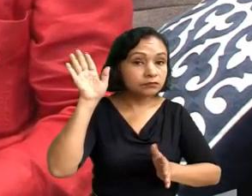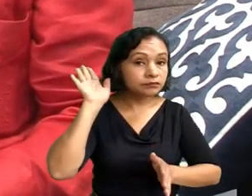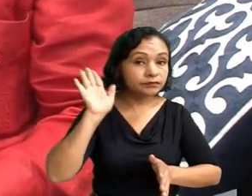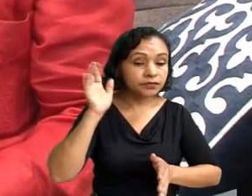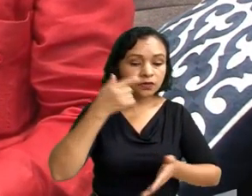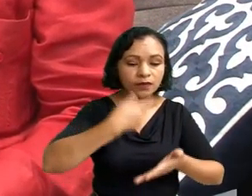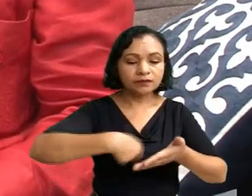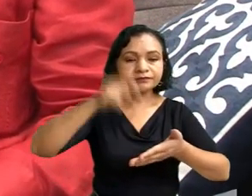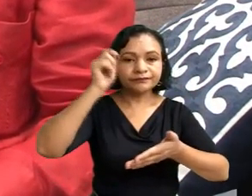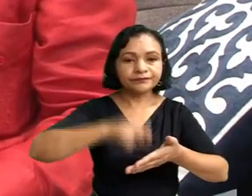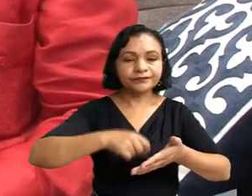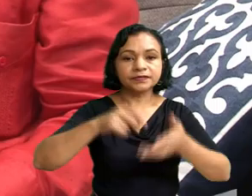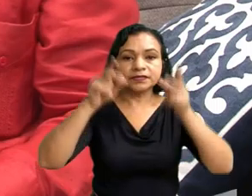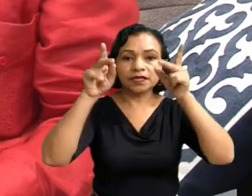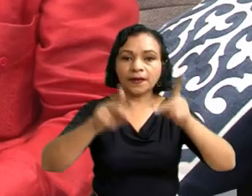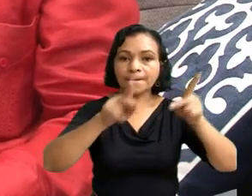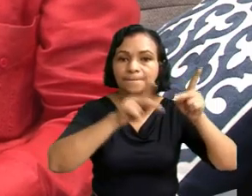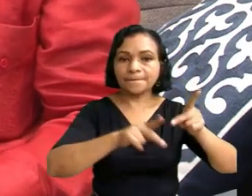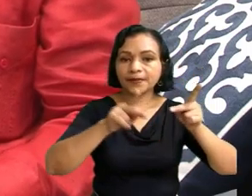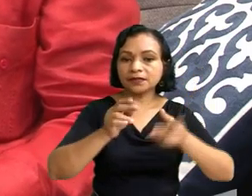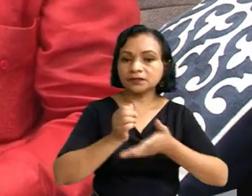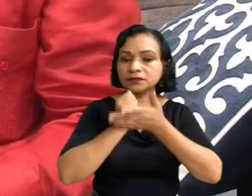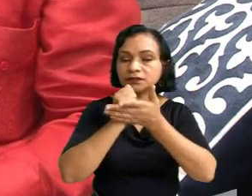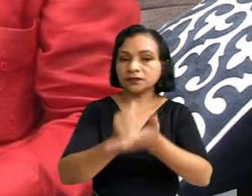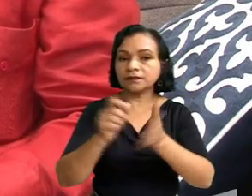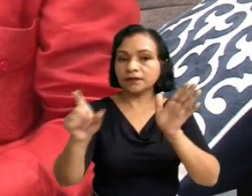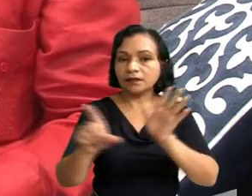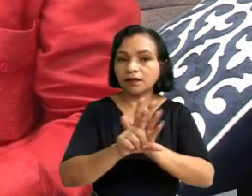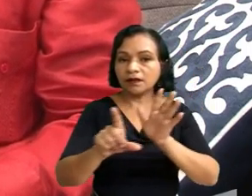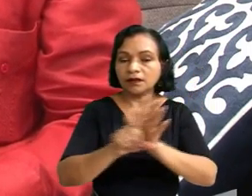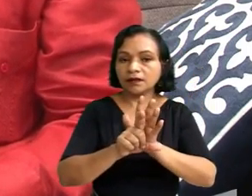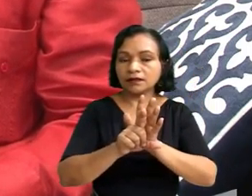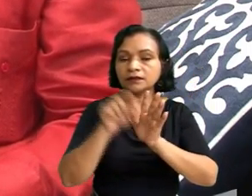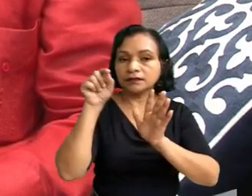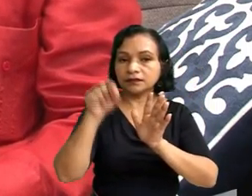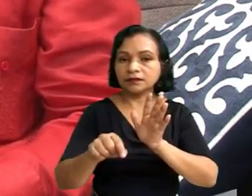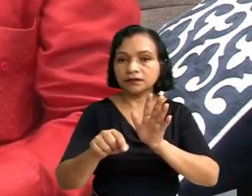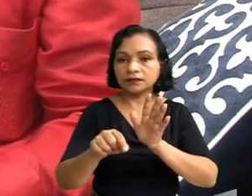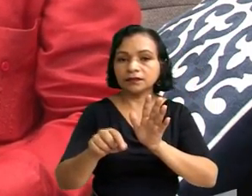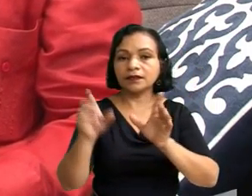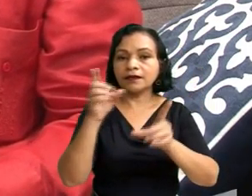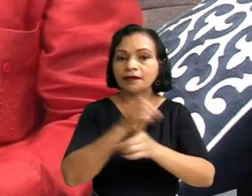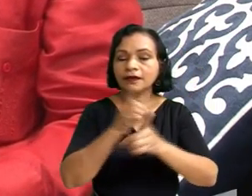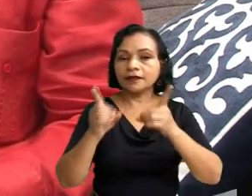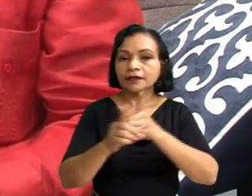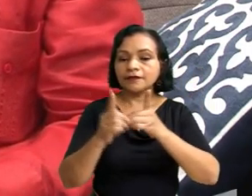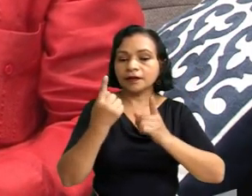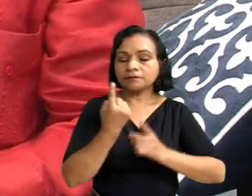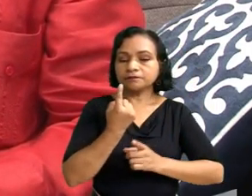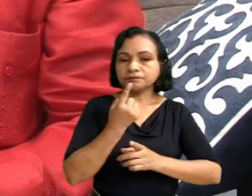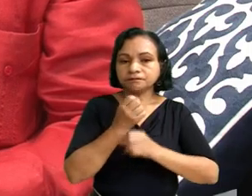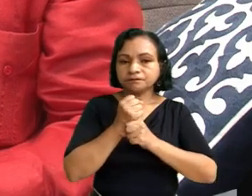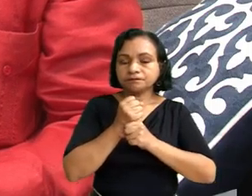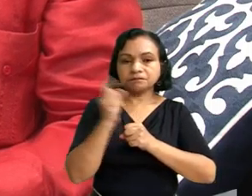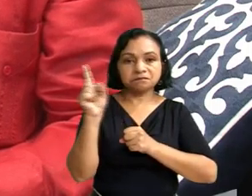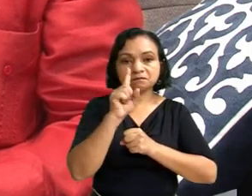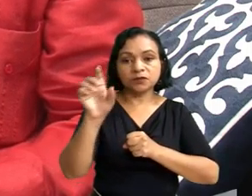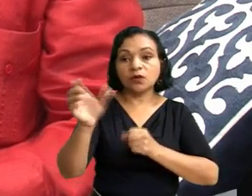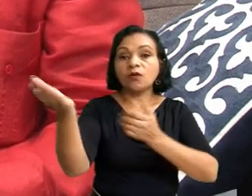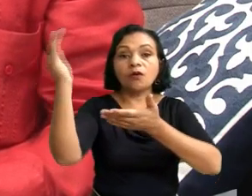punto 3 las personas beneficiadas por la ley por la presente ley deberán abstenerse de propender al nuevo